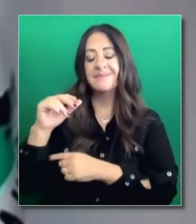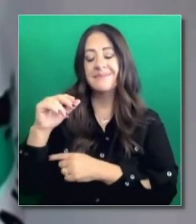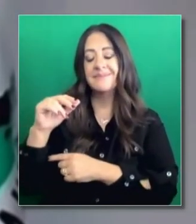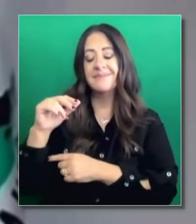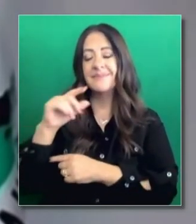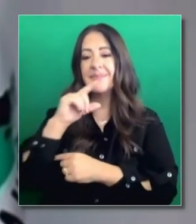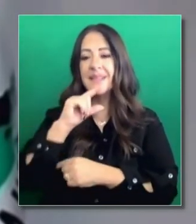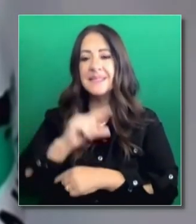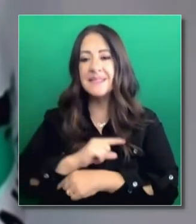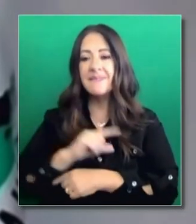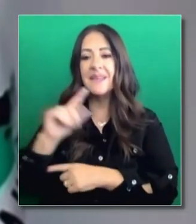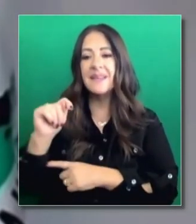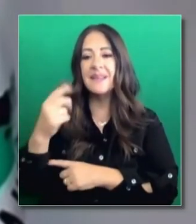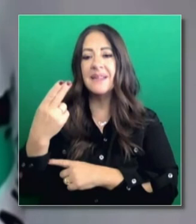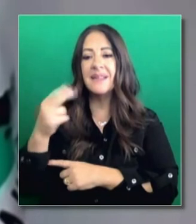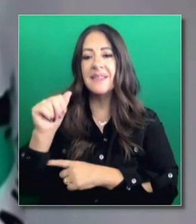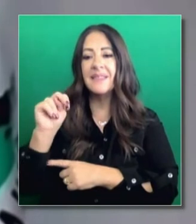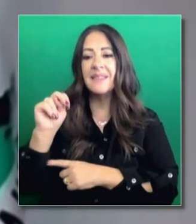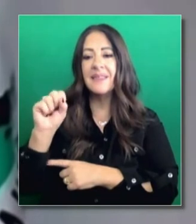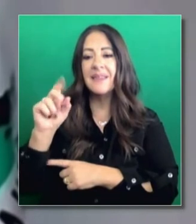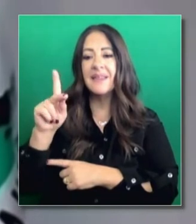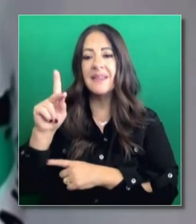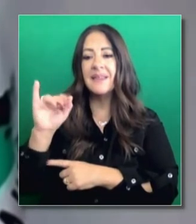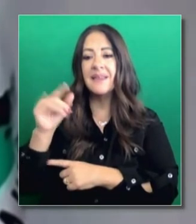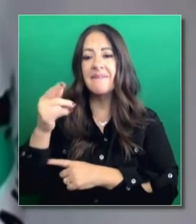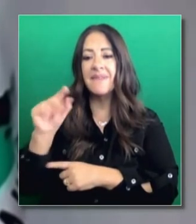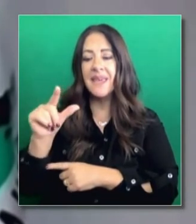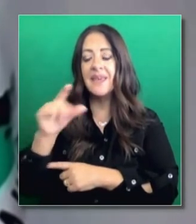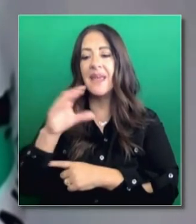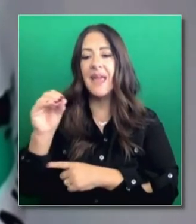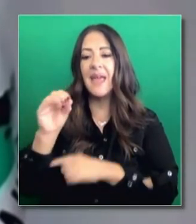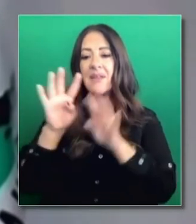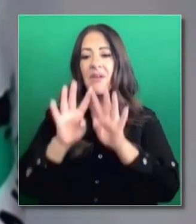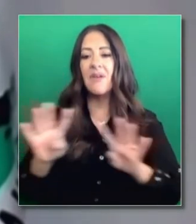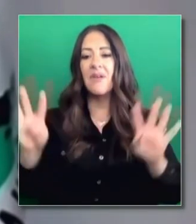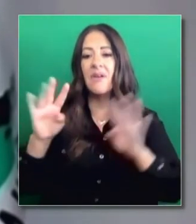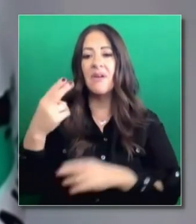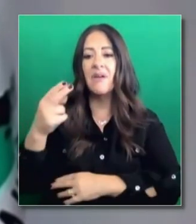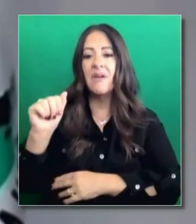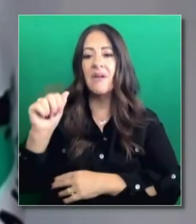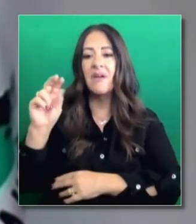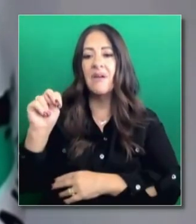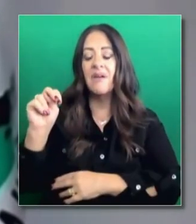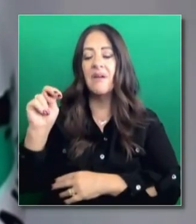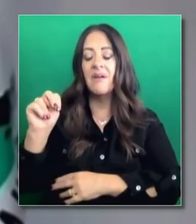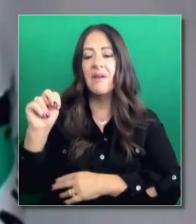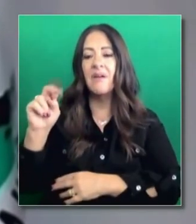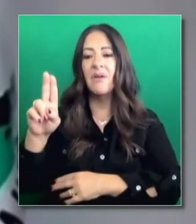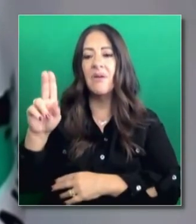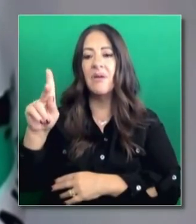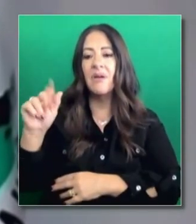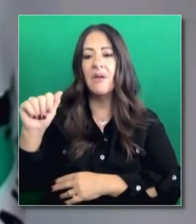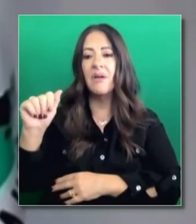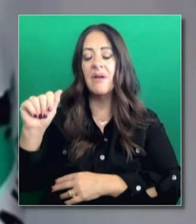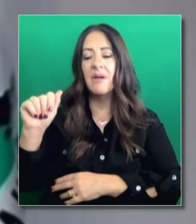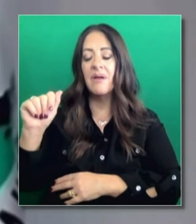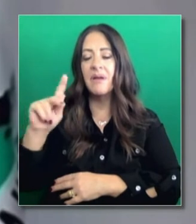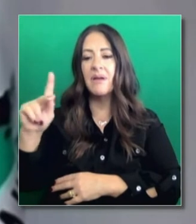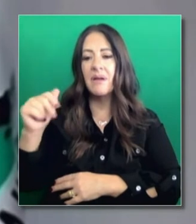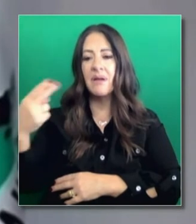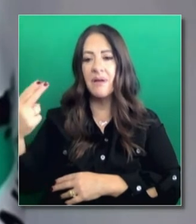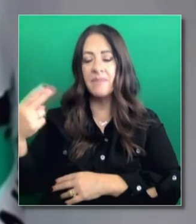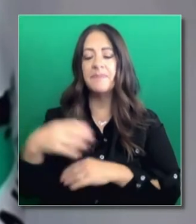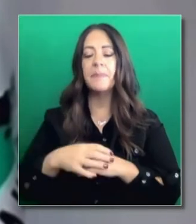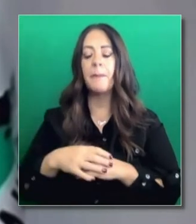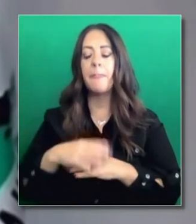que proporcionar más recursos, no solamente después del Día de Acción de Gracias, de Navidad y Hanukkah,